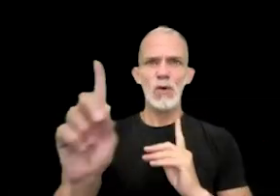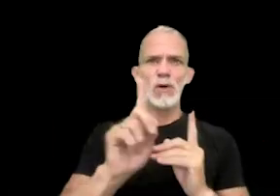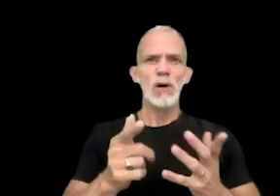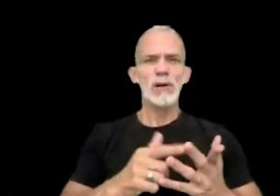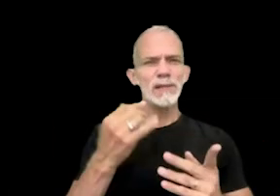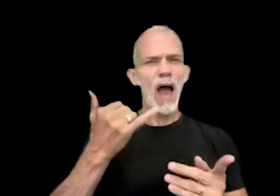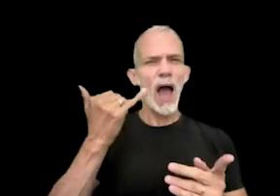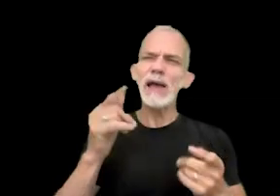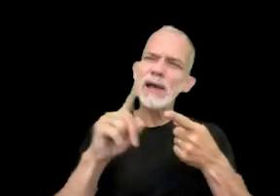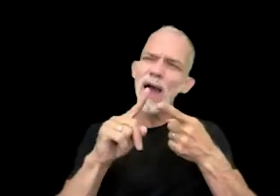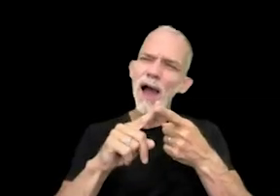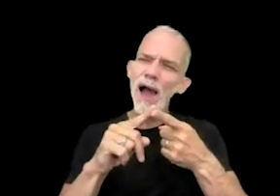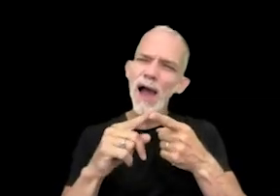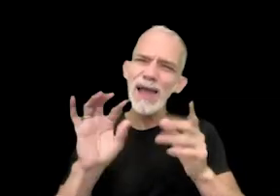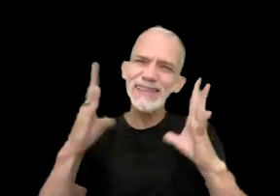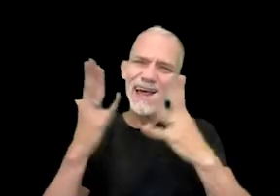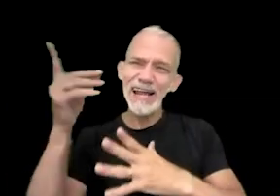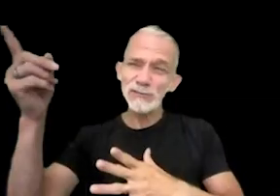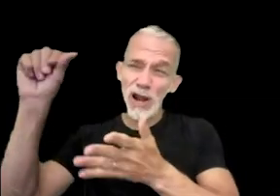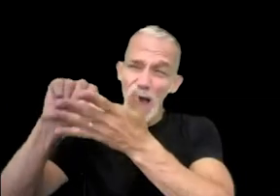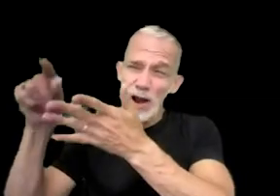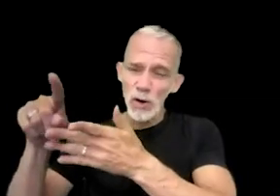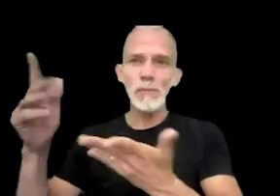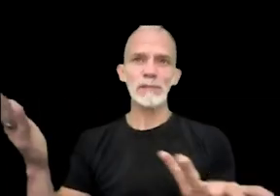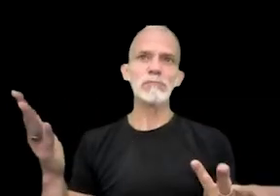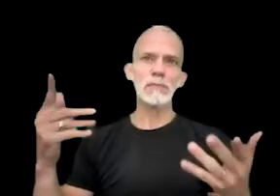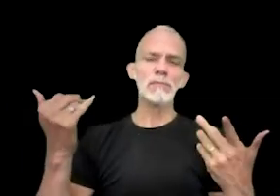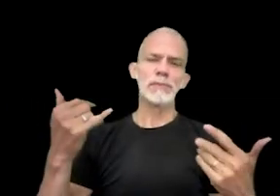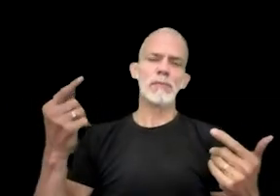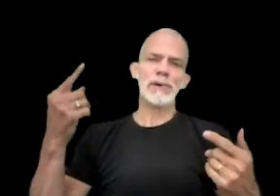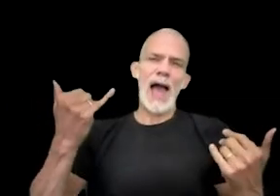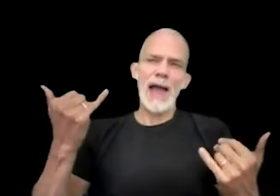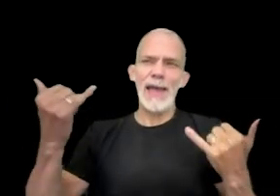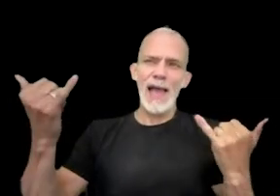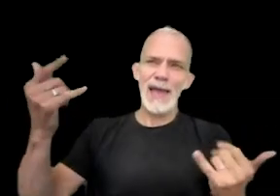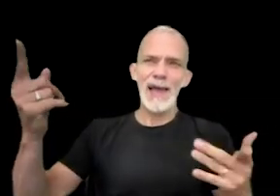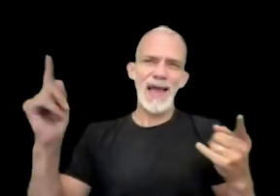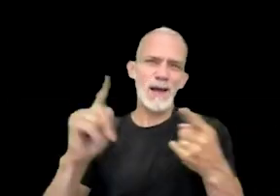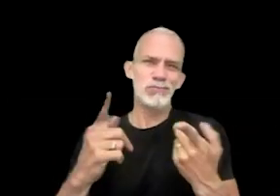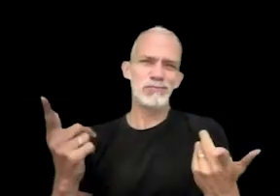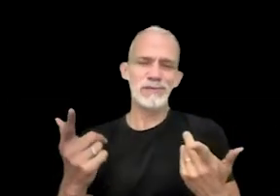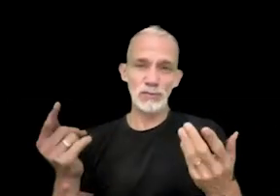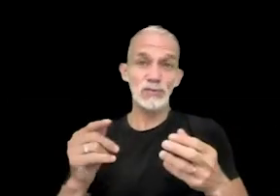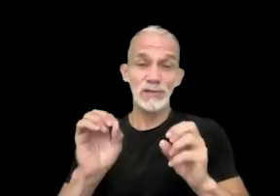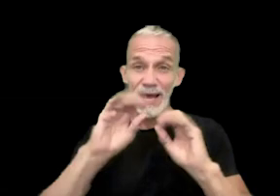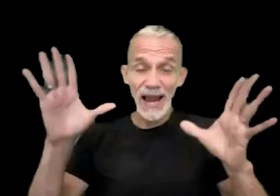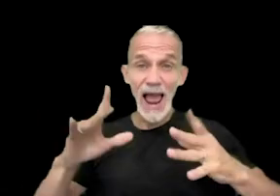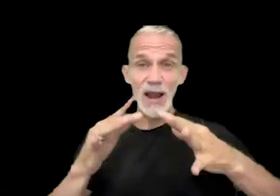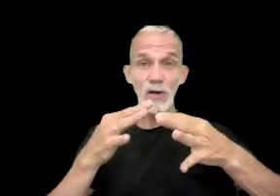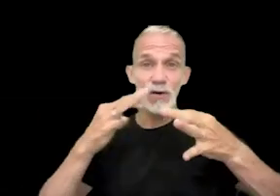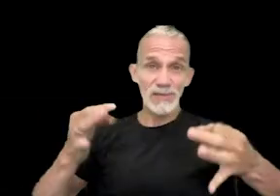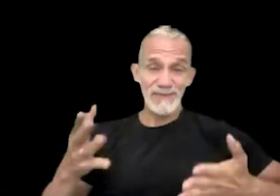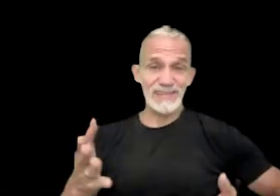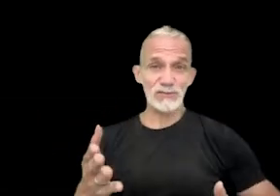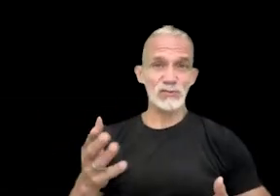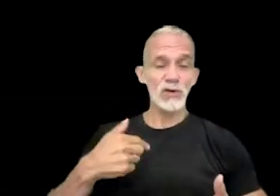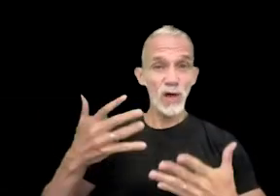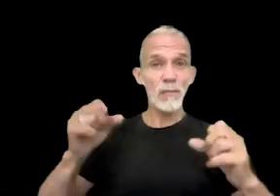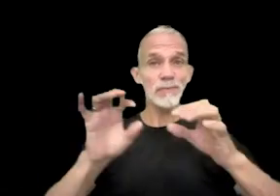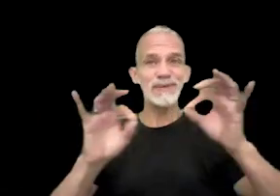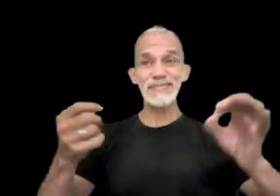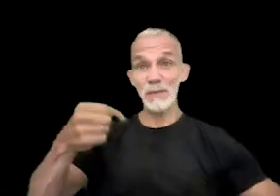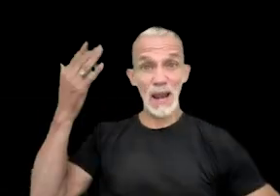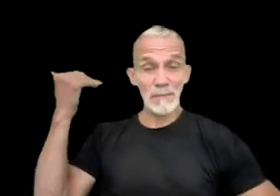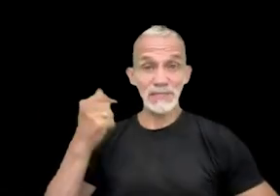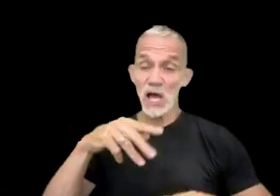impacto internacional. Y entonces, ¿de qué se trata esto? Y es una definición hermosa que encontré la semana